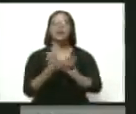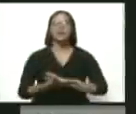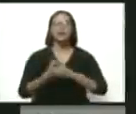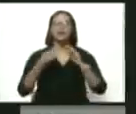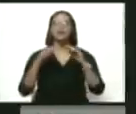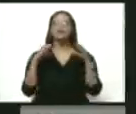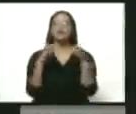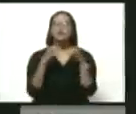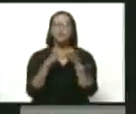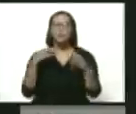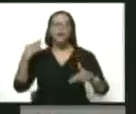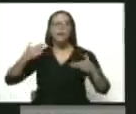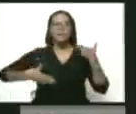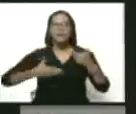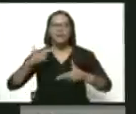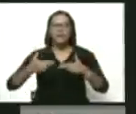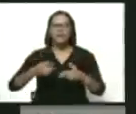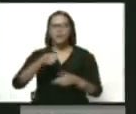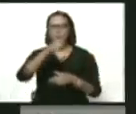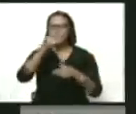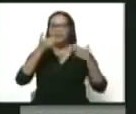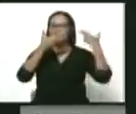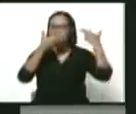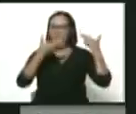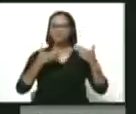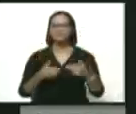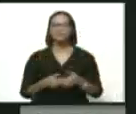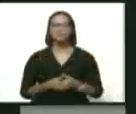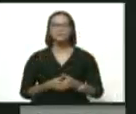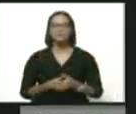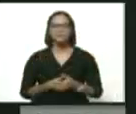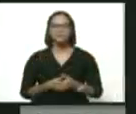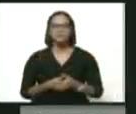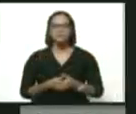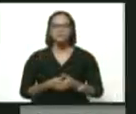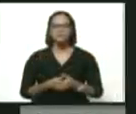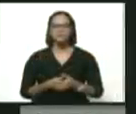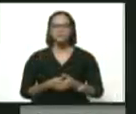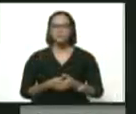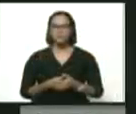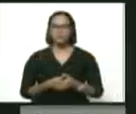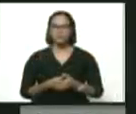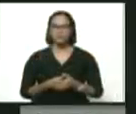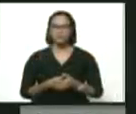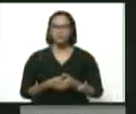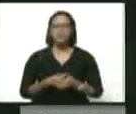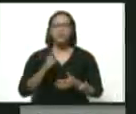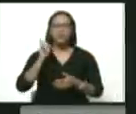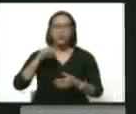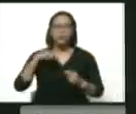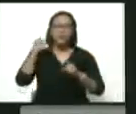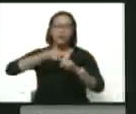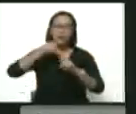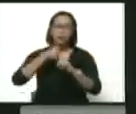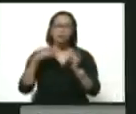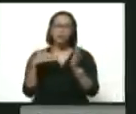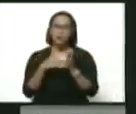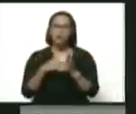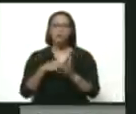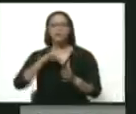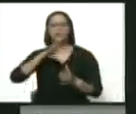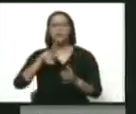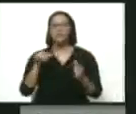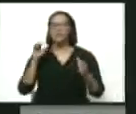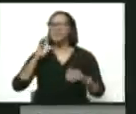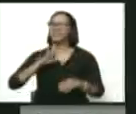de delincuentes, paramilitares, narcotraficantes. Y también la lucha contra la corrupción, esté donde